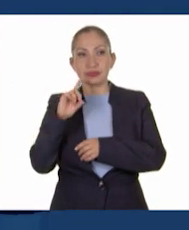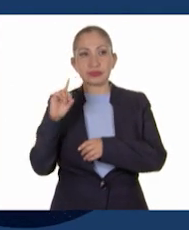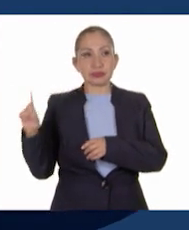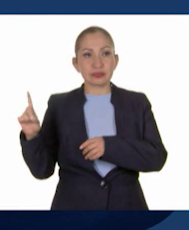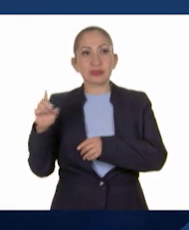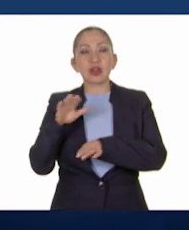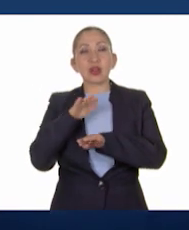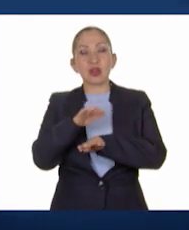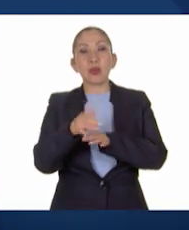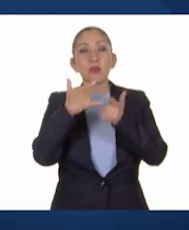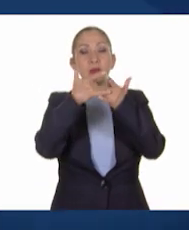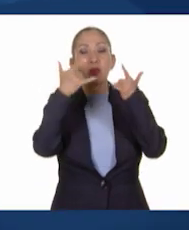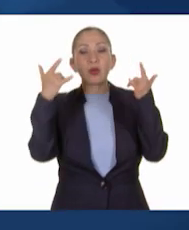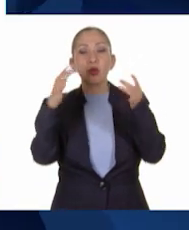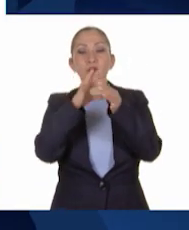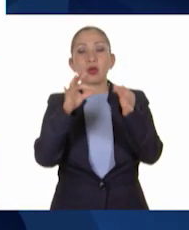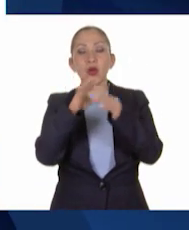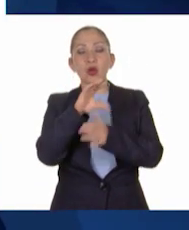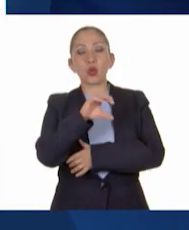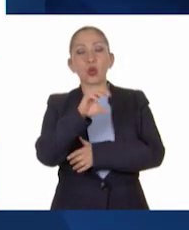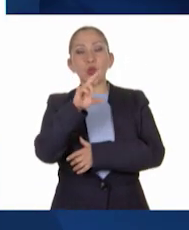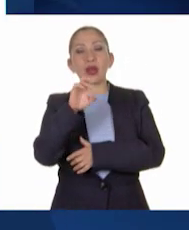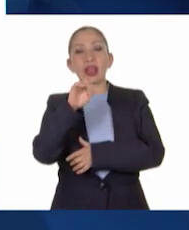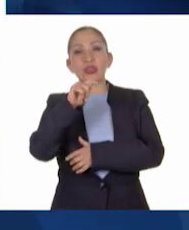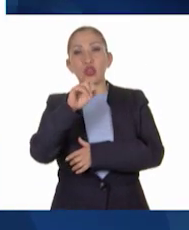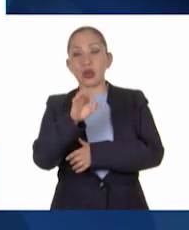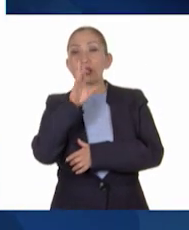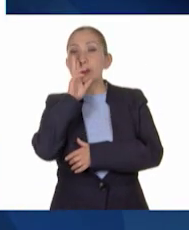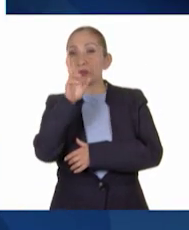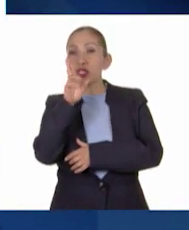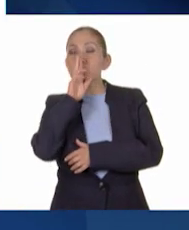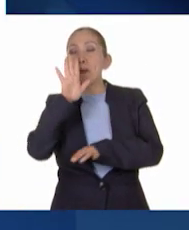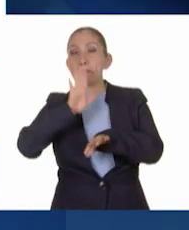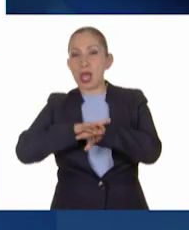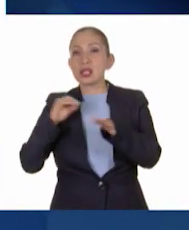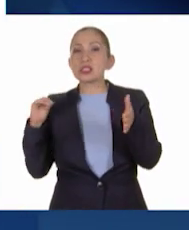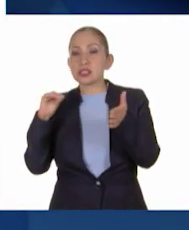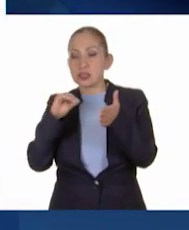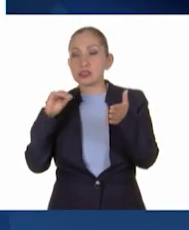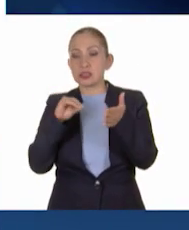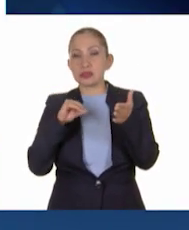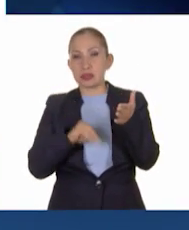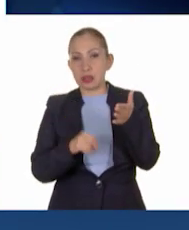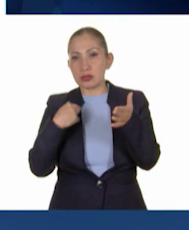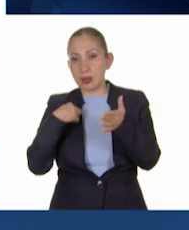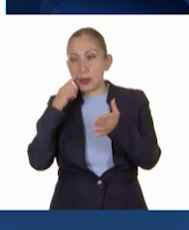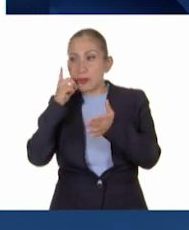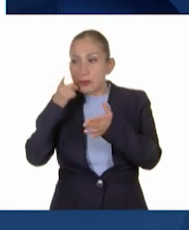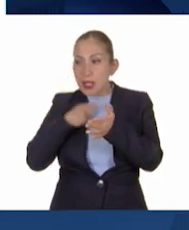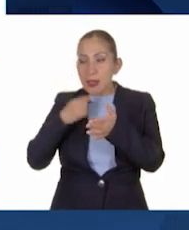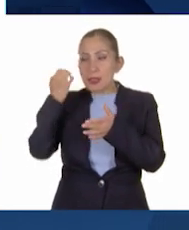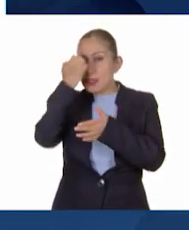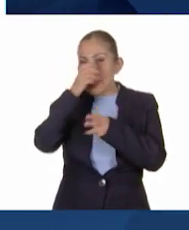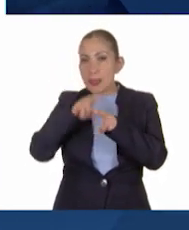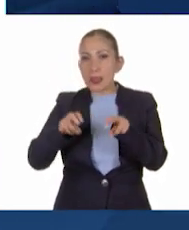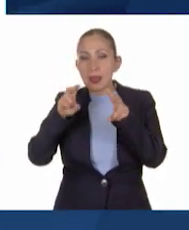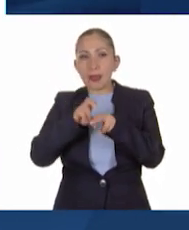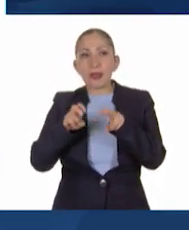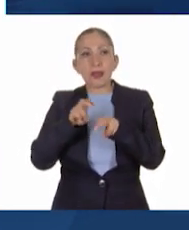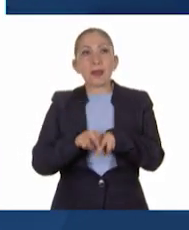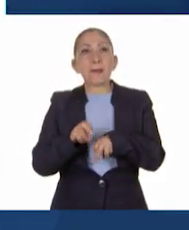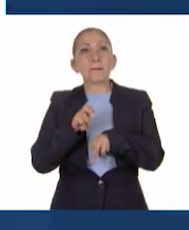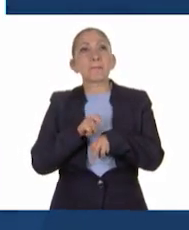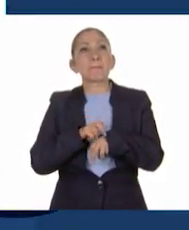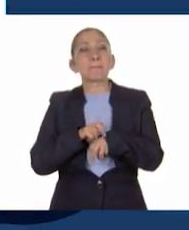la relativa al cuento. Y nuestras respuestas las iremos enriqueciendo con la perspectiva que nos otorgó el análisis de Baby